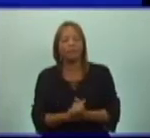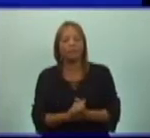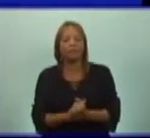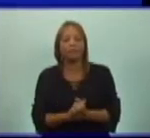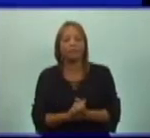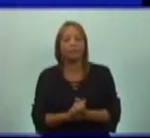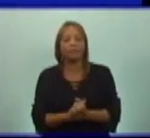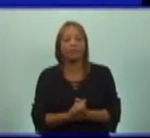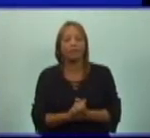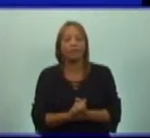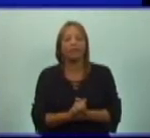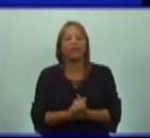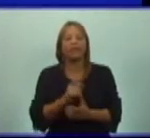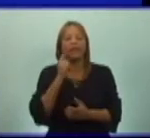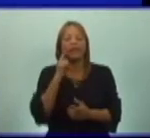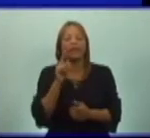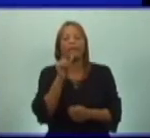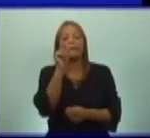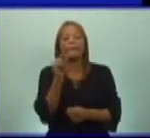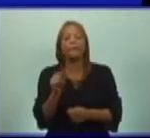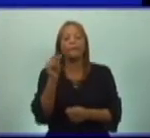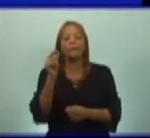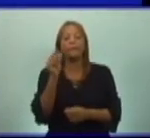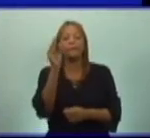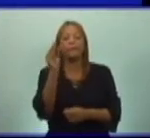conclusiones finales,